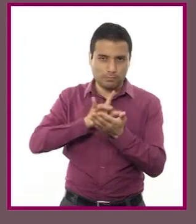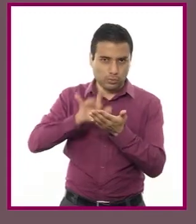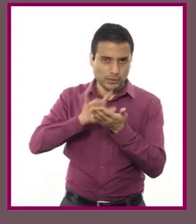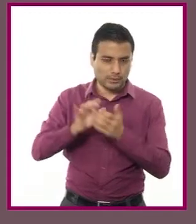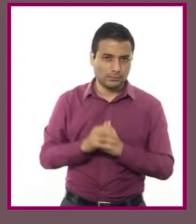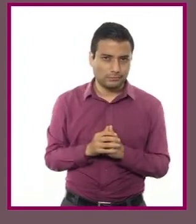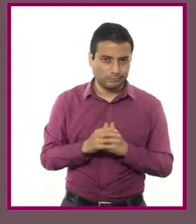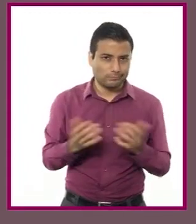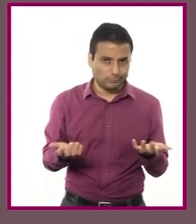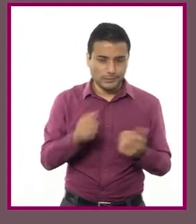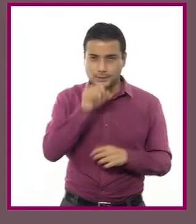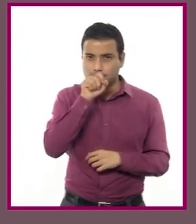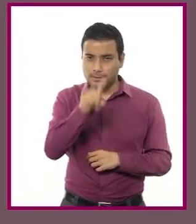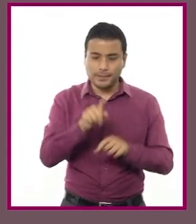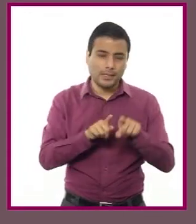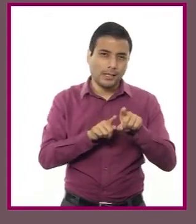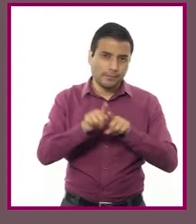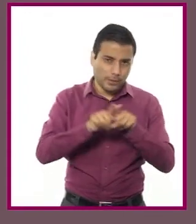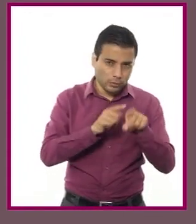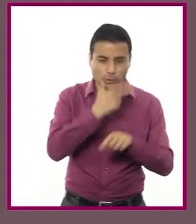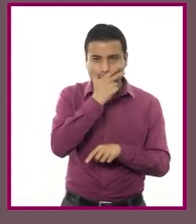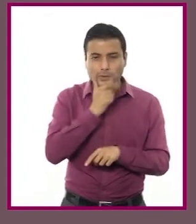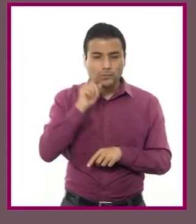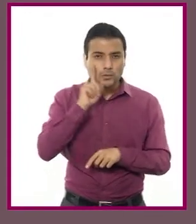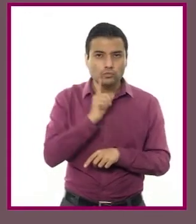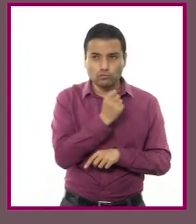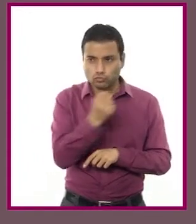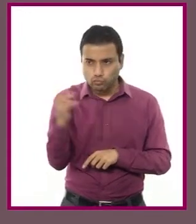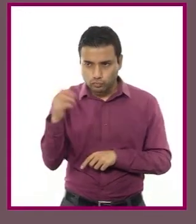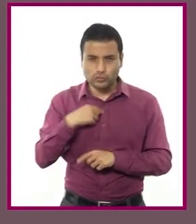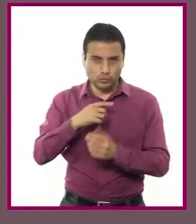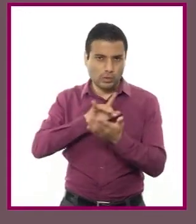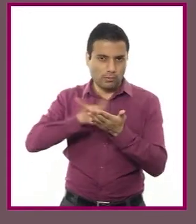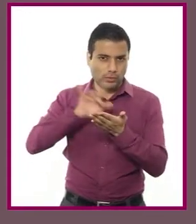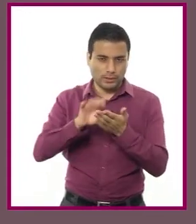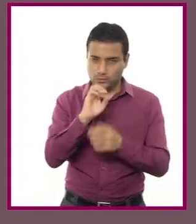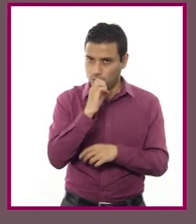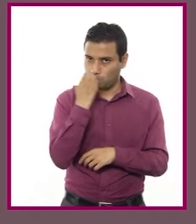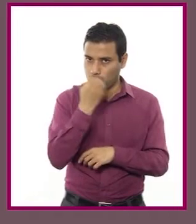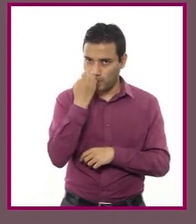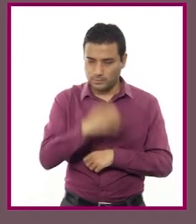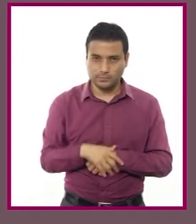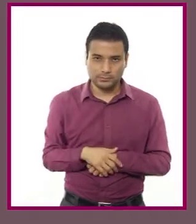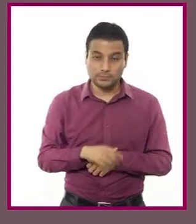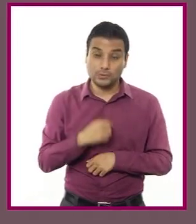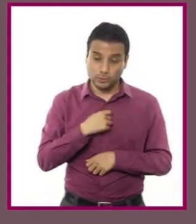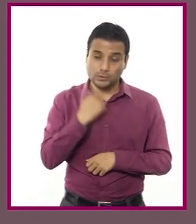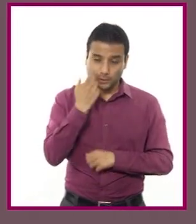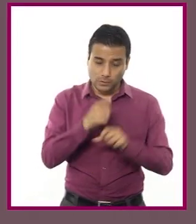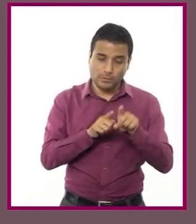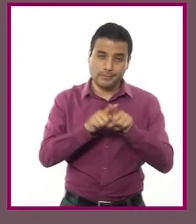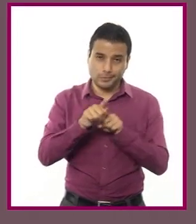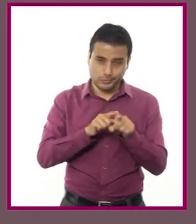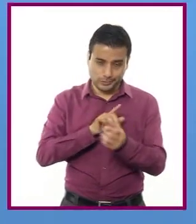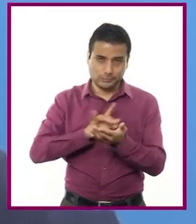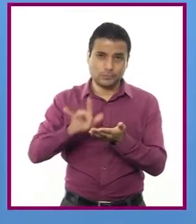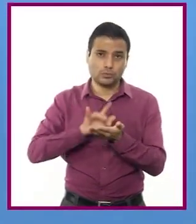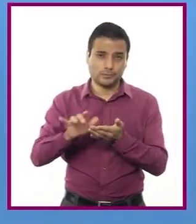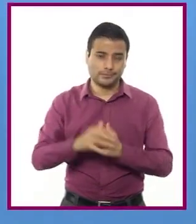contribuir a la educación de mis hermanos y hermanas menores. Para mí es muy importante ayudar a mis hermanos y